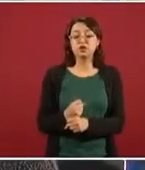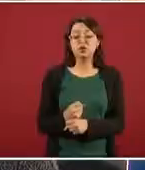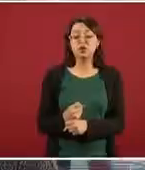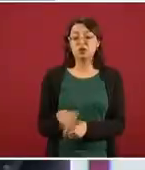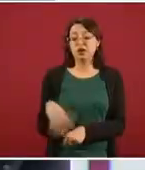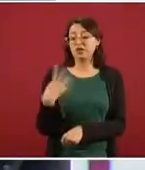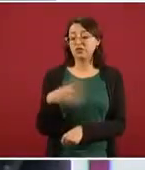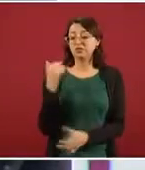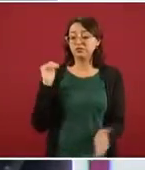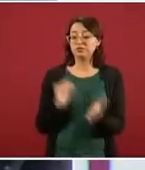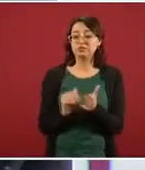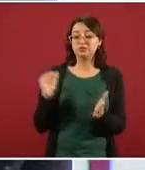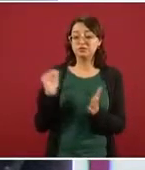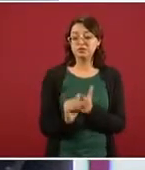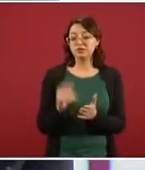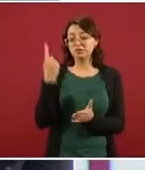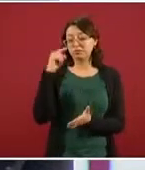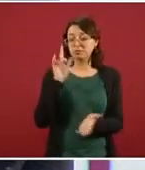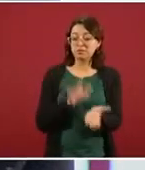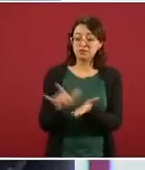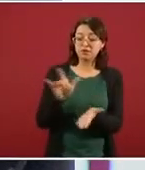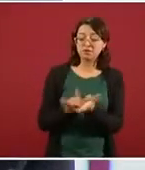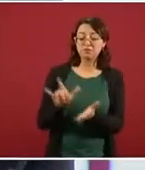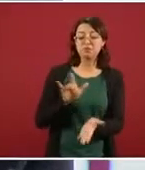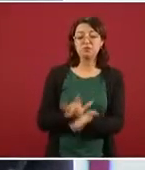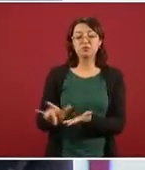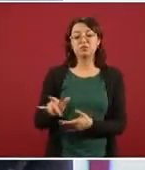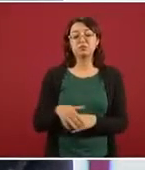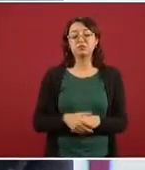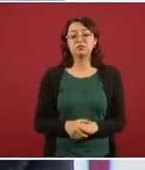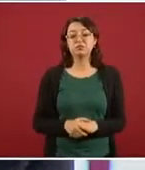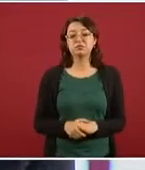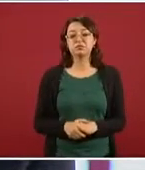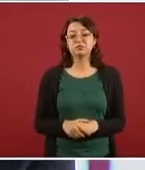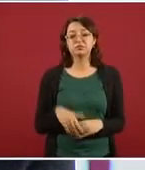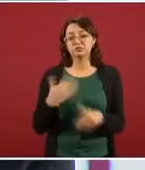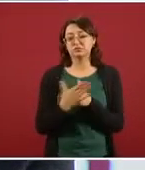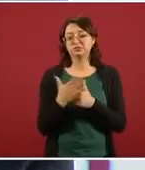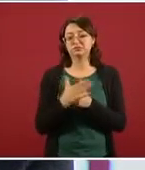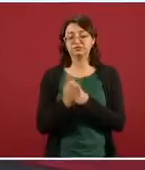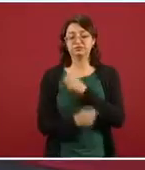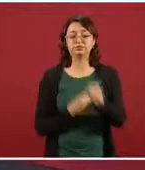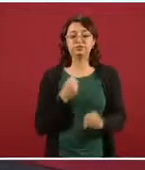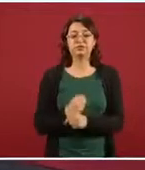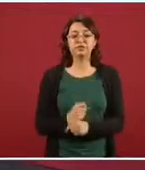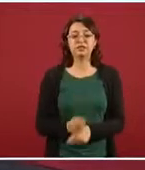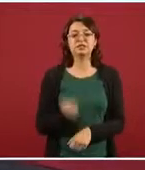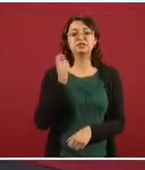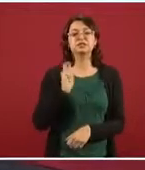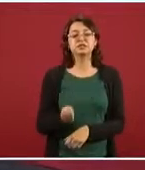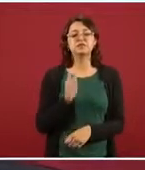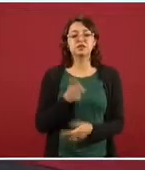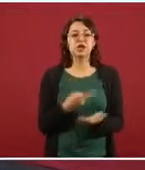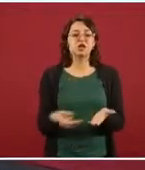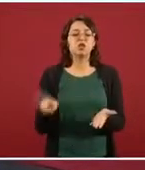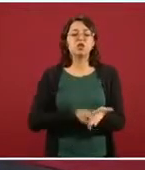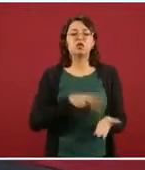14,000 millones para el año próximo. Estamos hablando de 15 veces más